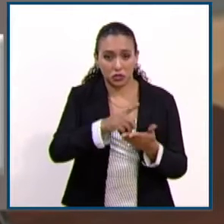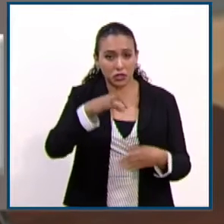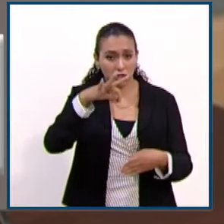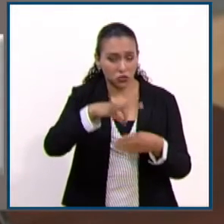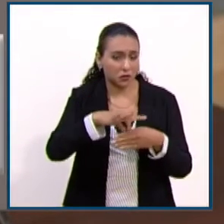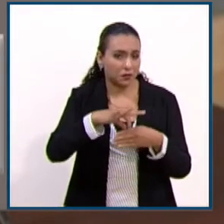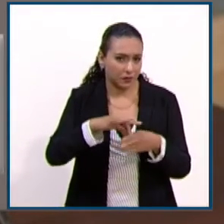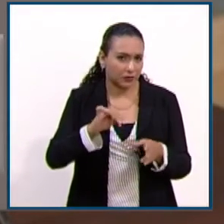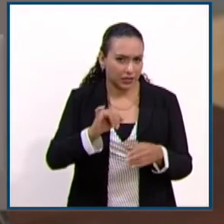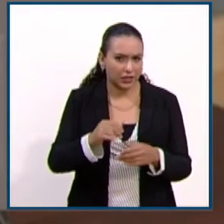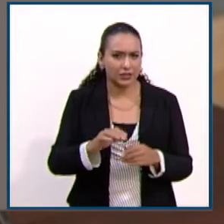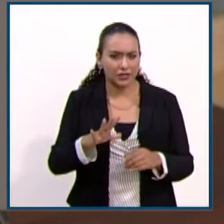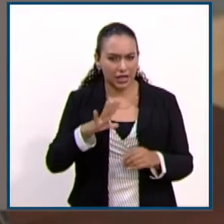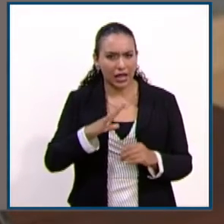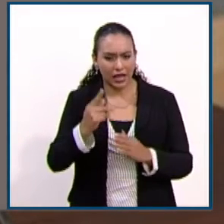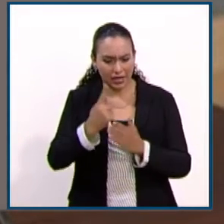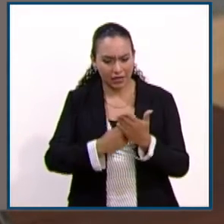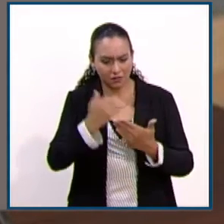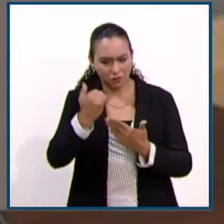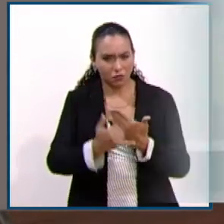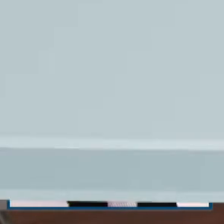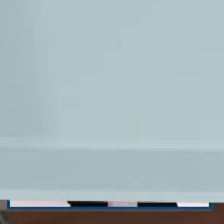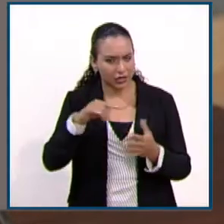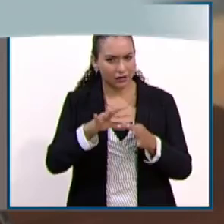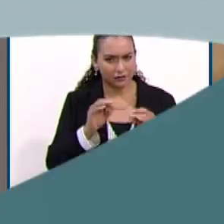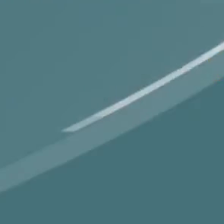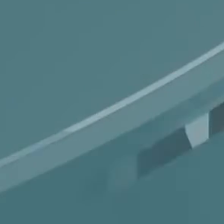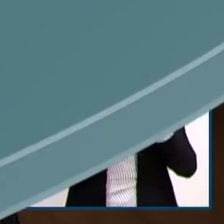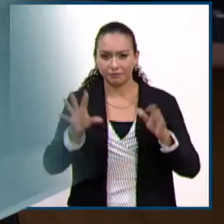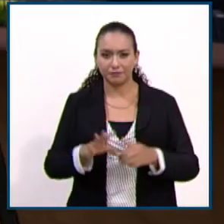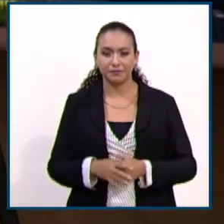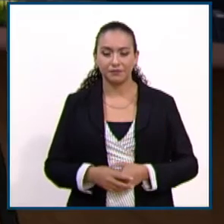se explica ampliamente en el proyecto.